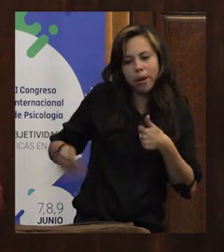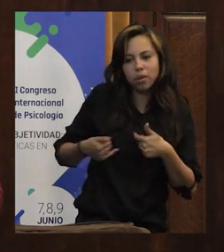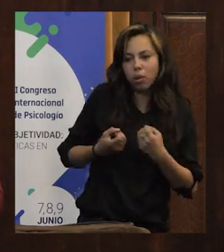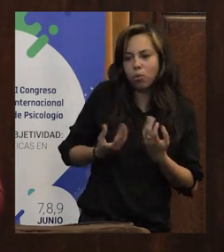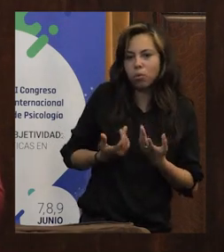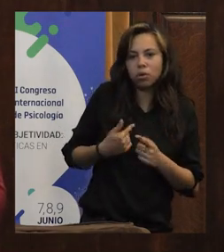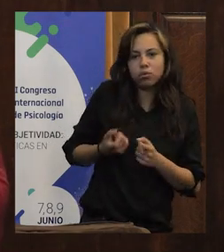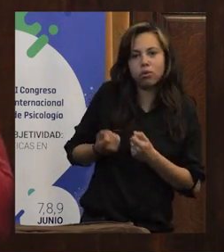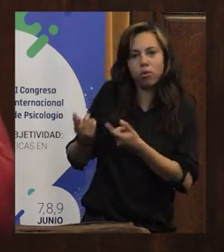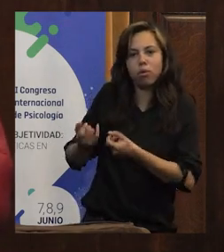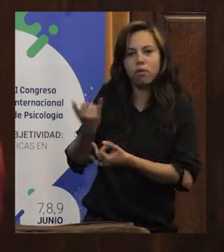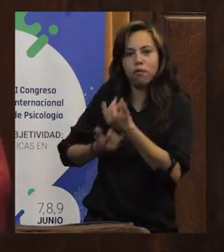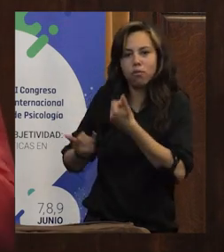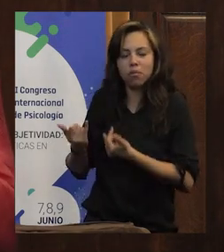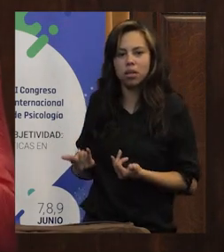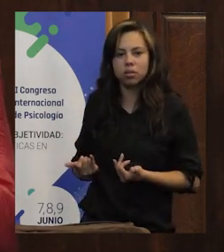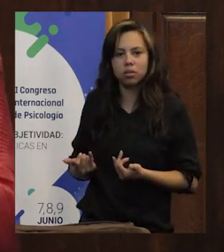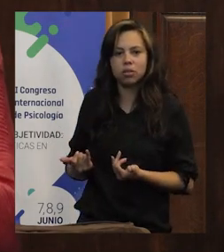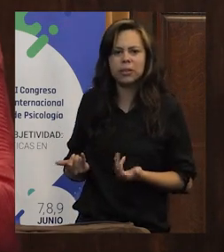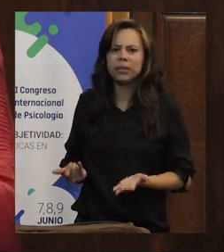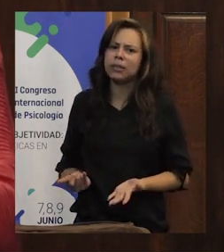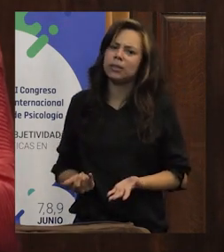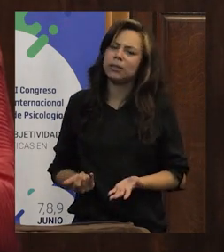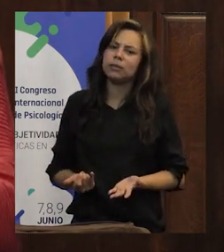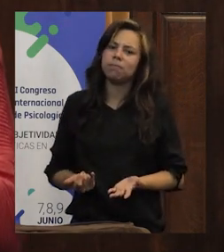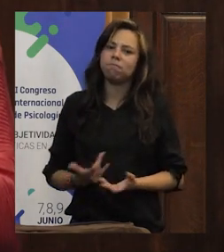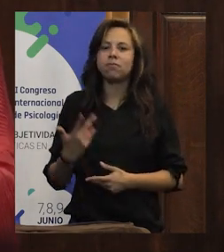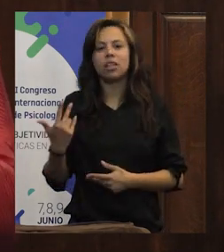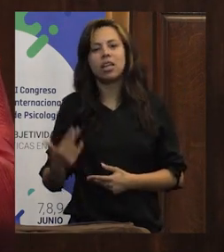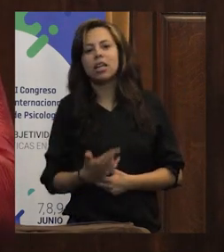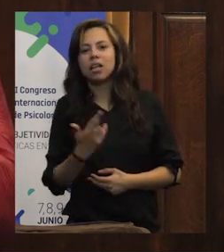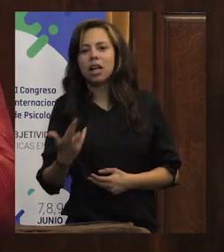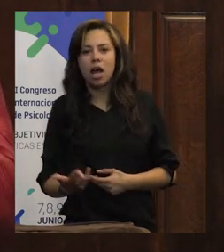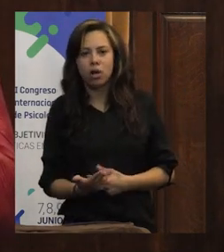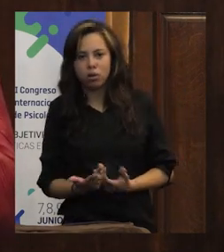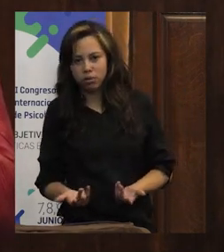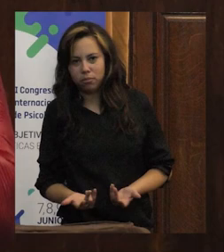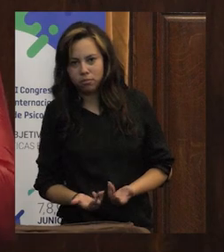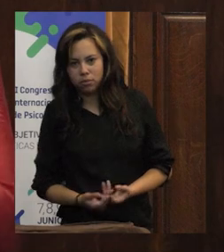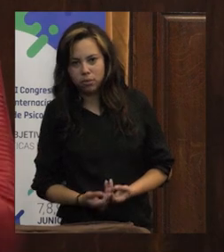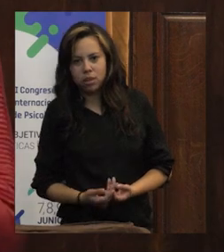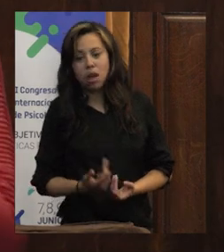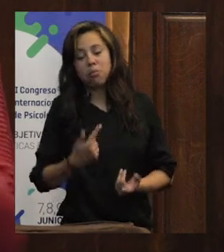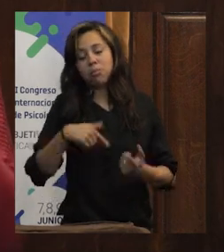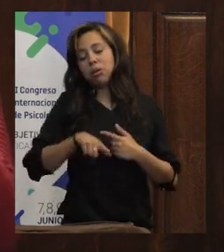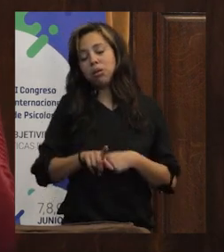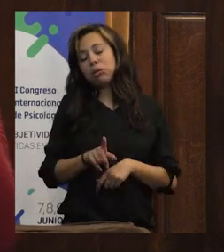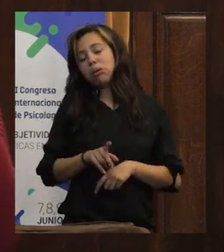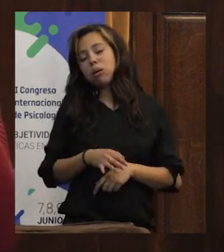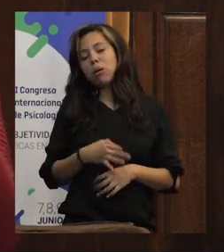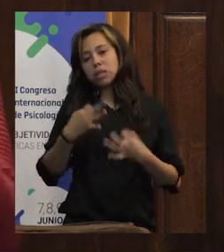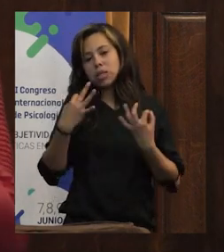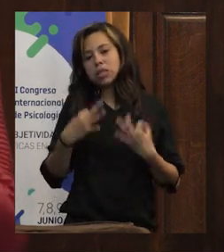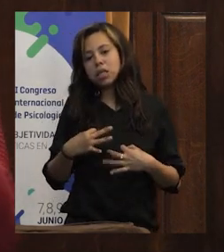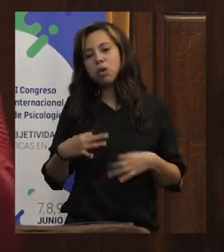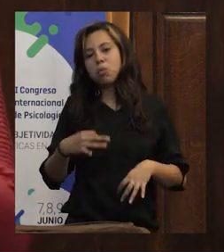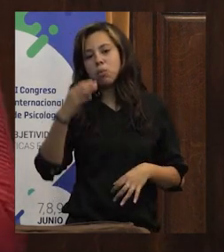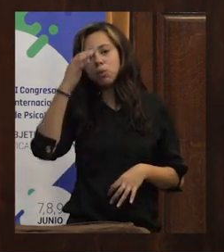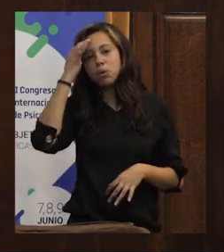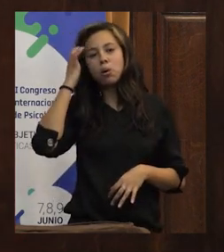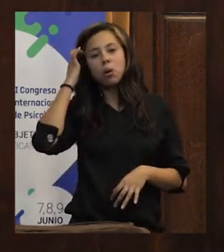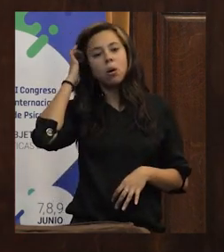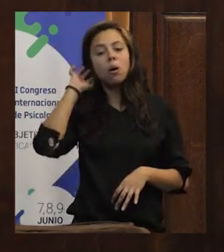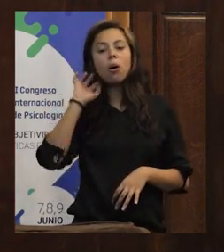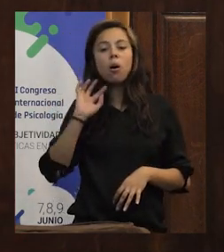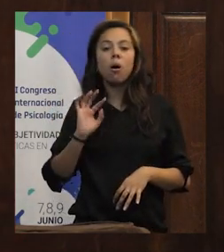malo, si se siente culpado. ¿Tá? Isto provavelmente há um grau